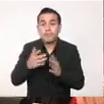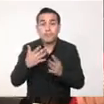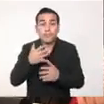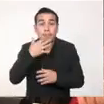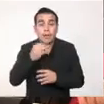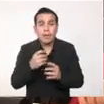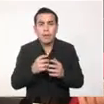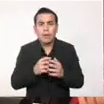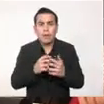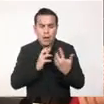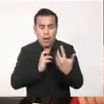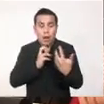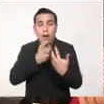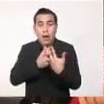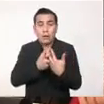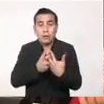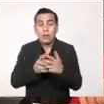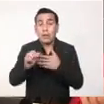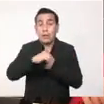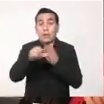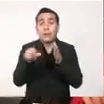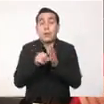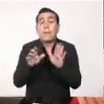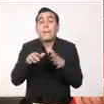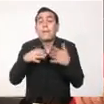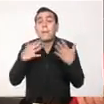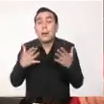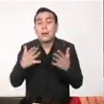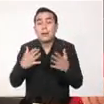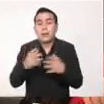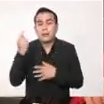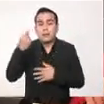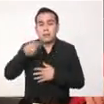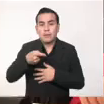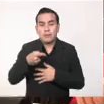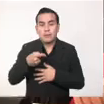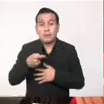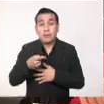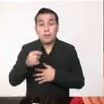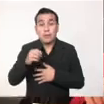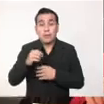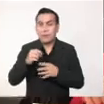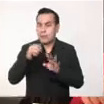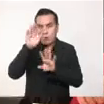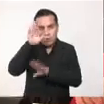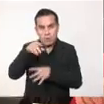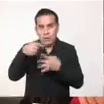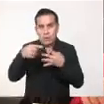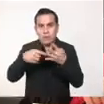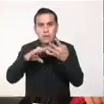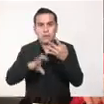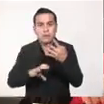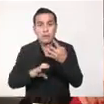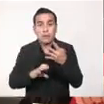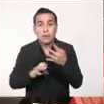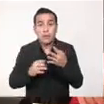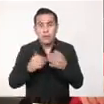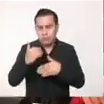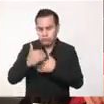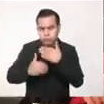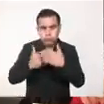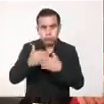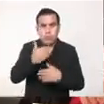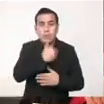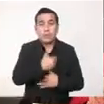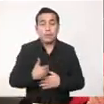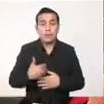la modulación que dijo la Asamblea Legislativa, donde, por ejemplo, declaran inconstitucional los mecanismos al presidente. Estoy